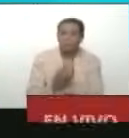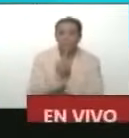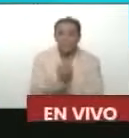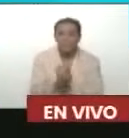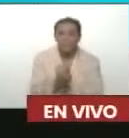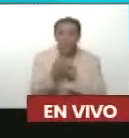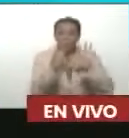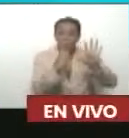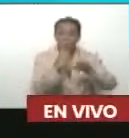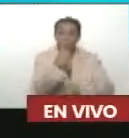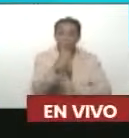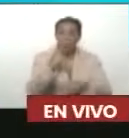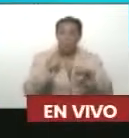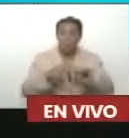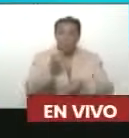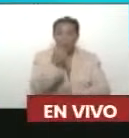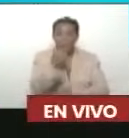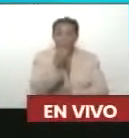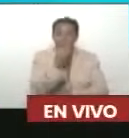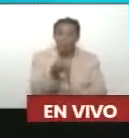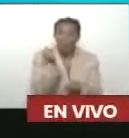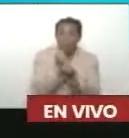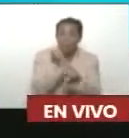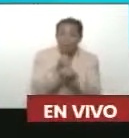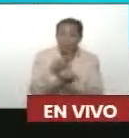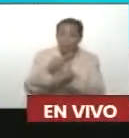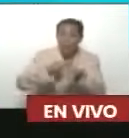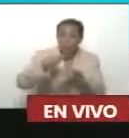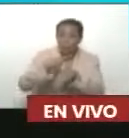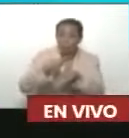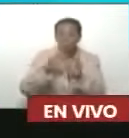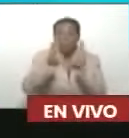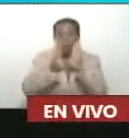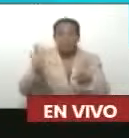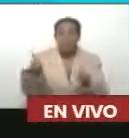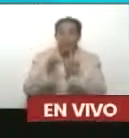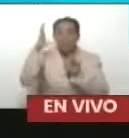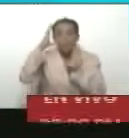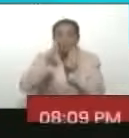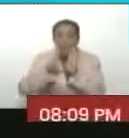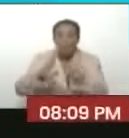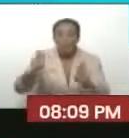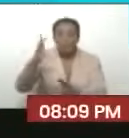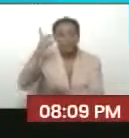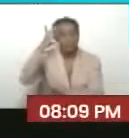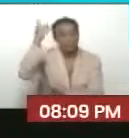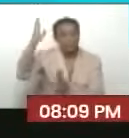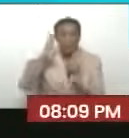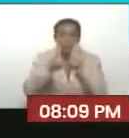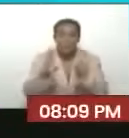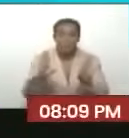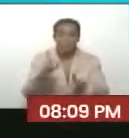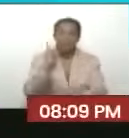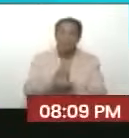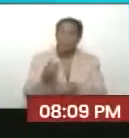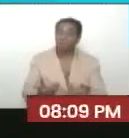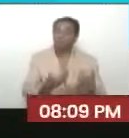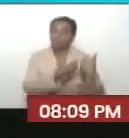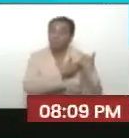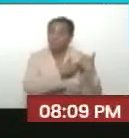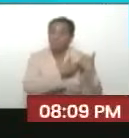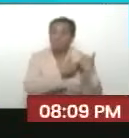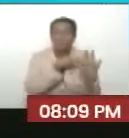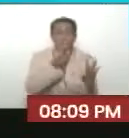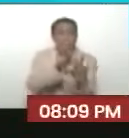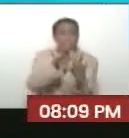el 1x10 para nosotros es una bendición y es una obligación de